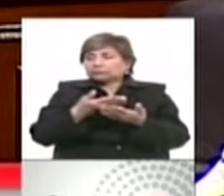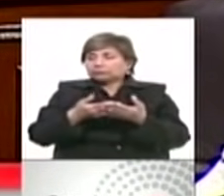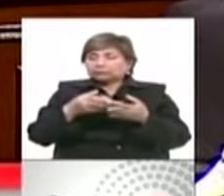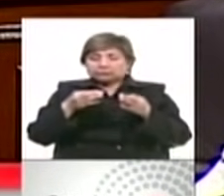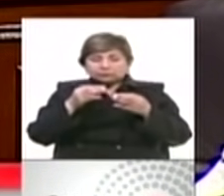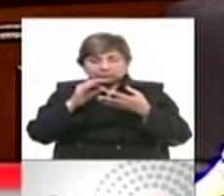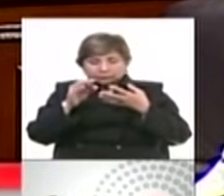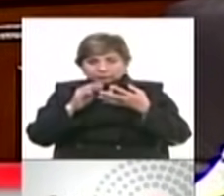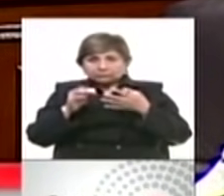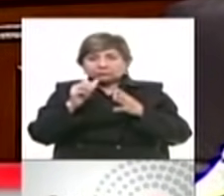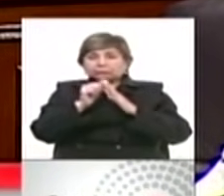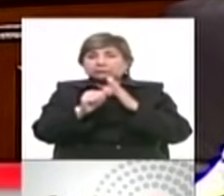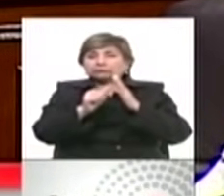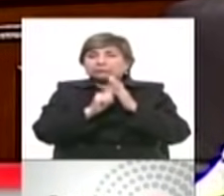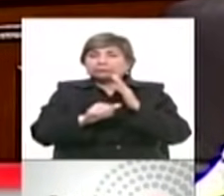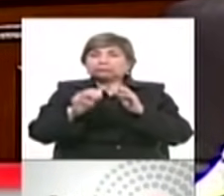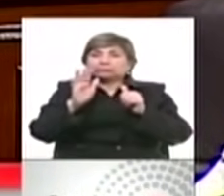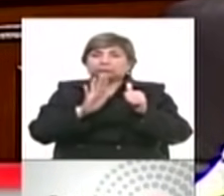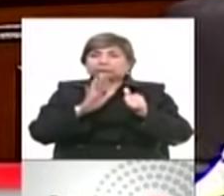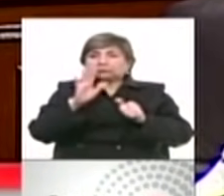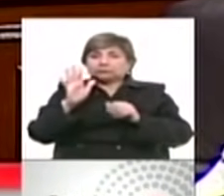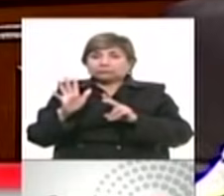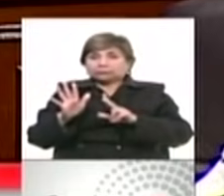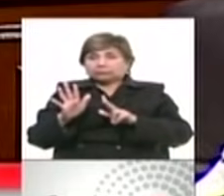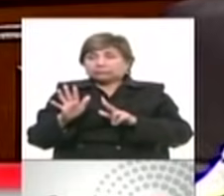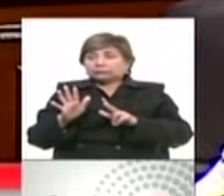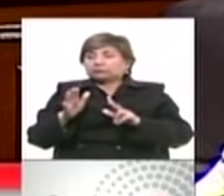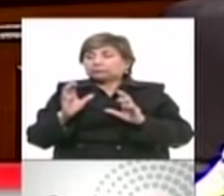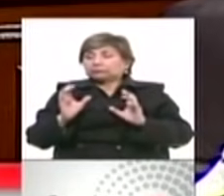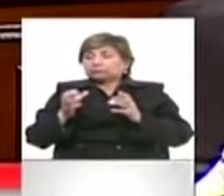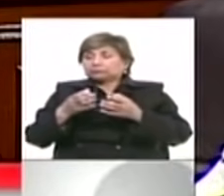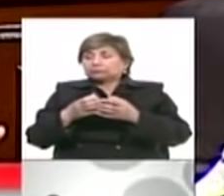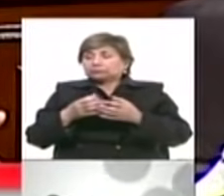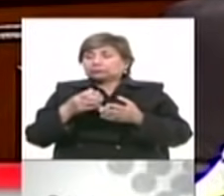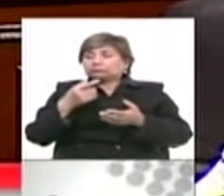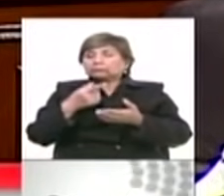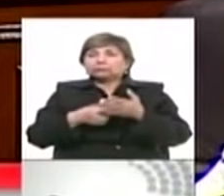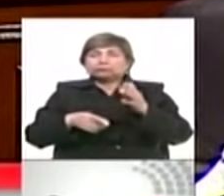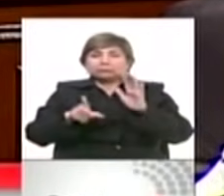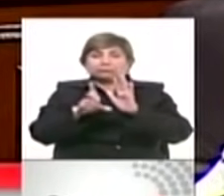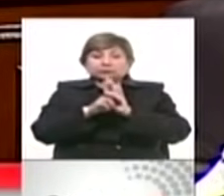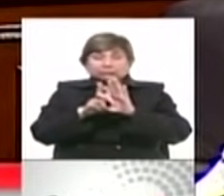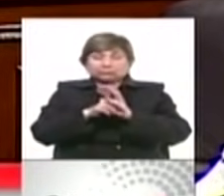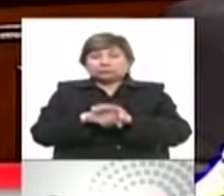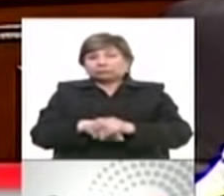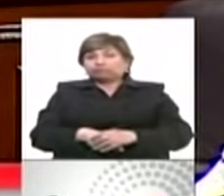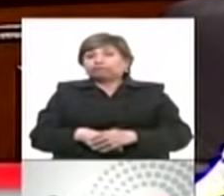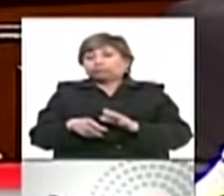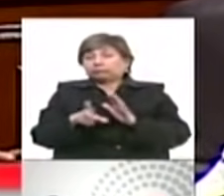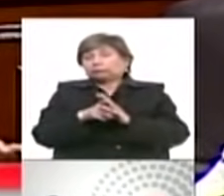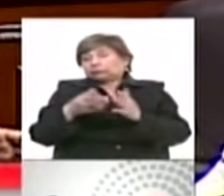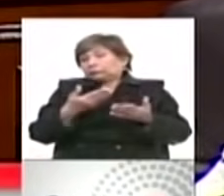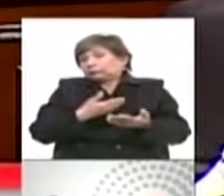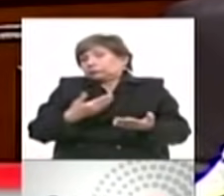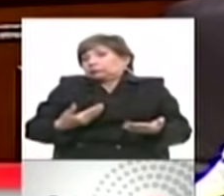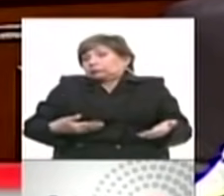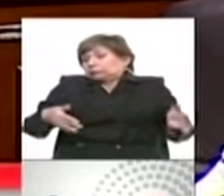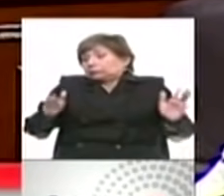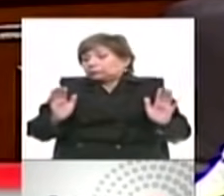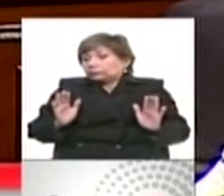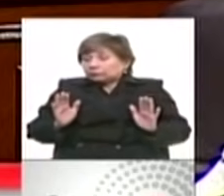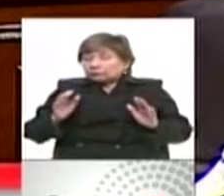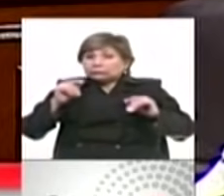estoy refiriendo al tema tributario, porque hay una propuesta de renegociar el contrato, por